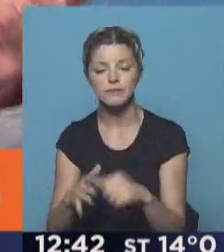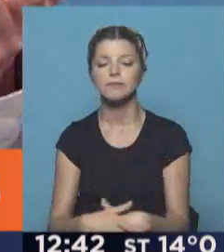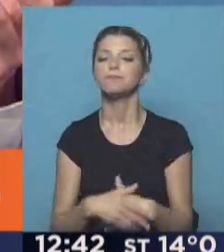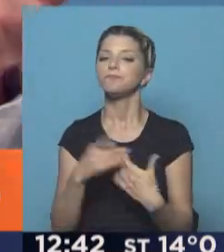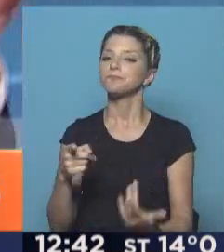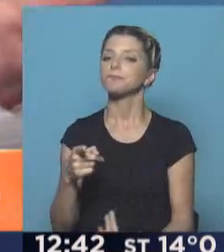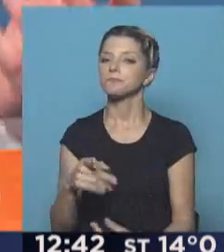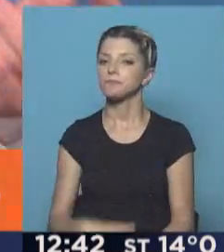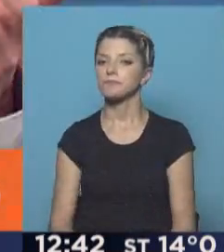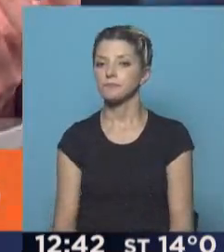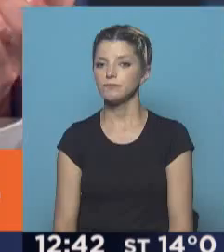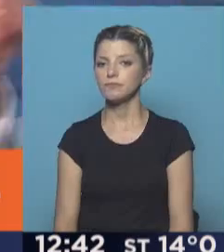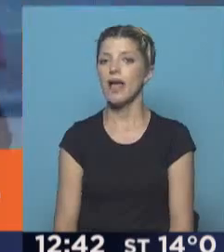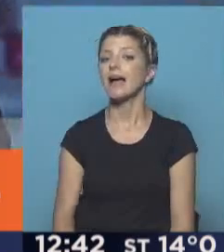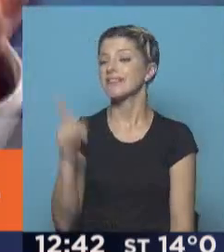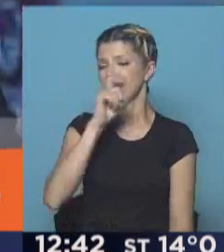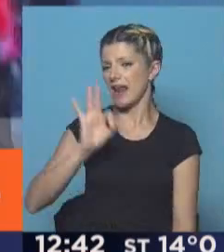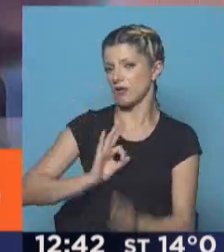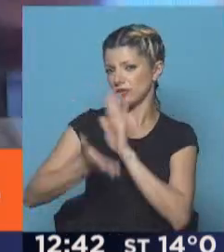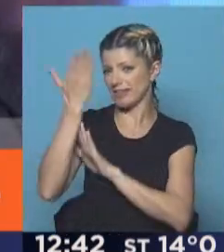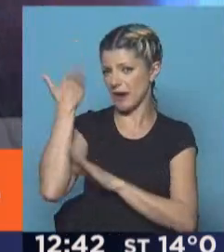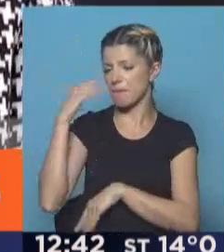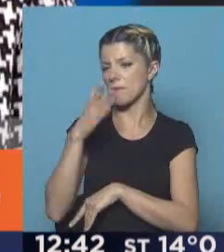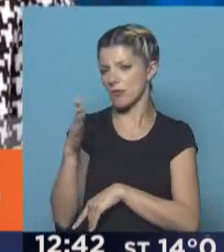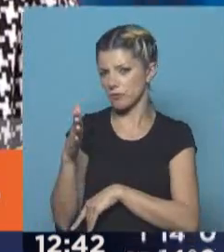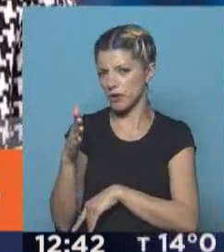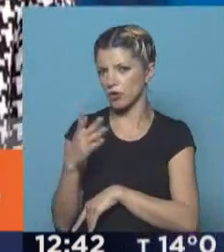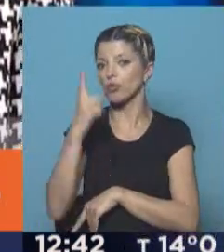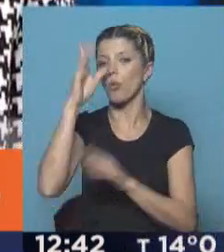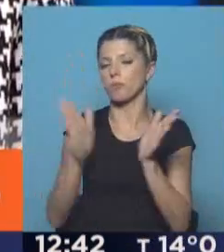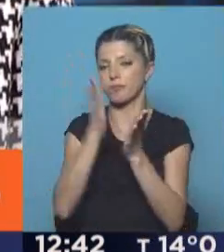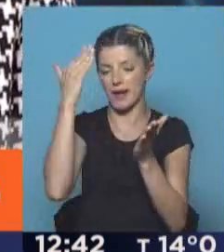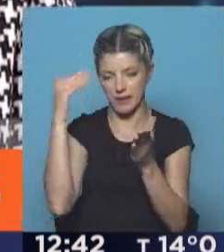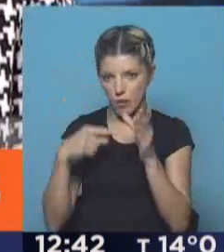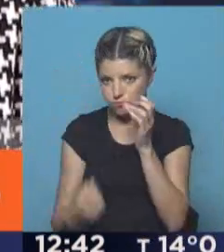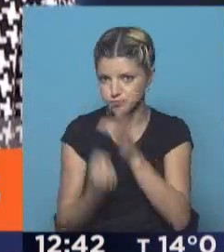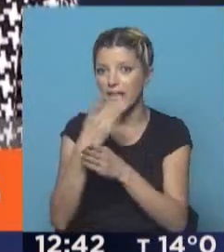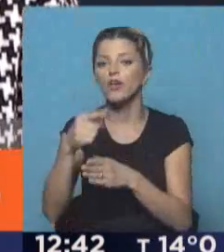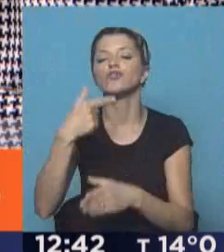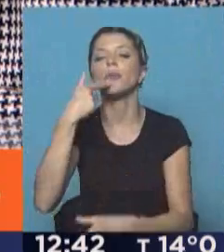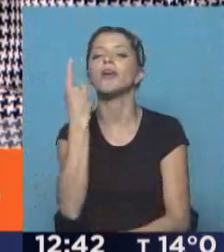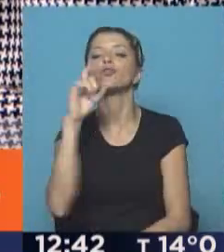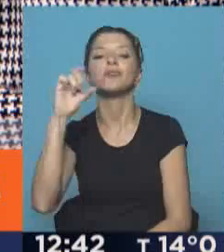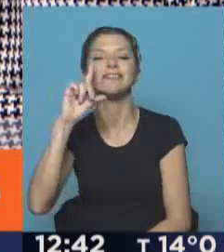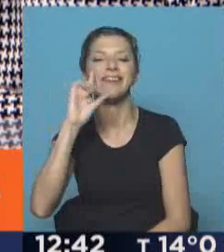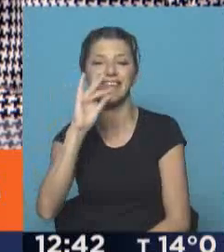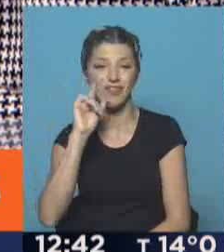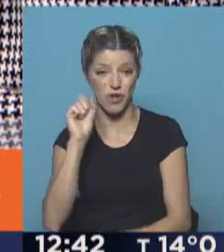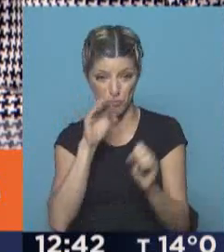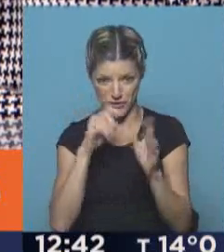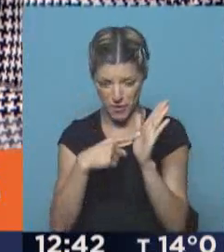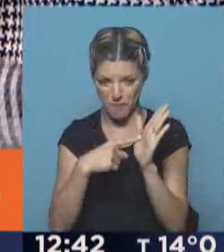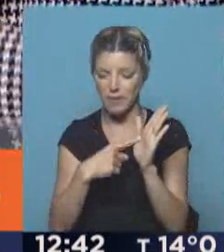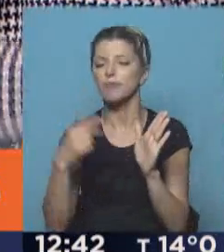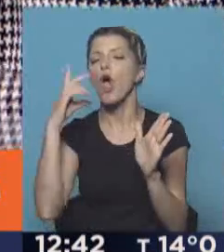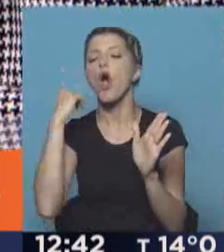hace un poco más de un siglo escribió un libro famosísimo, uno de los libros fundadores de la sociología, que se llama El suicidio, donde lo que Durkheim hacía era